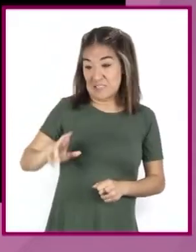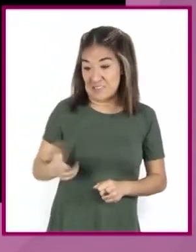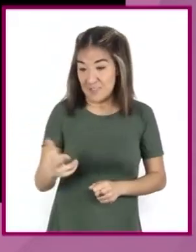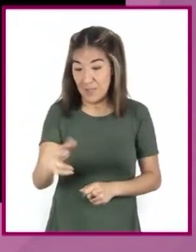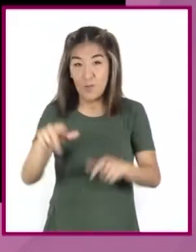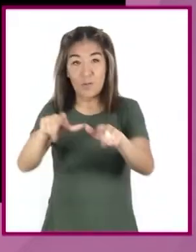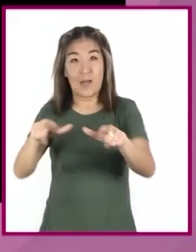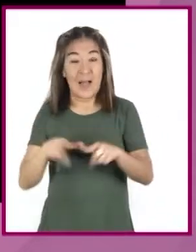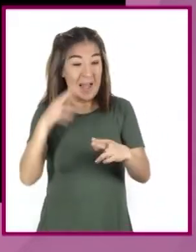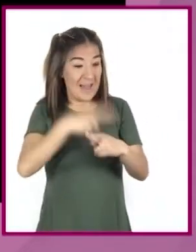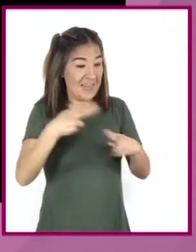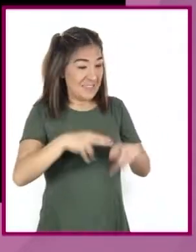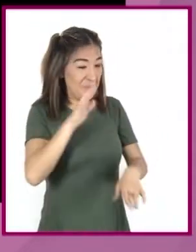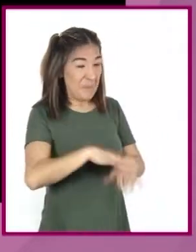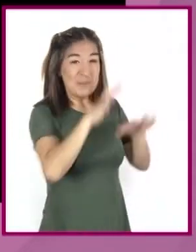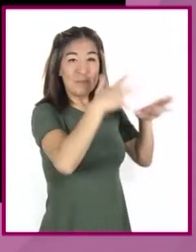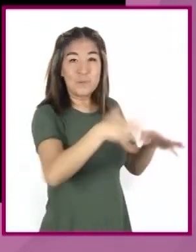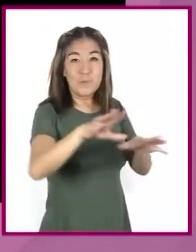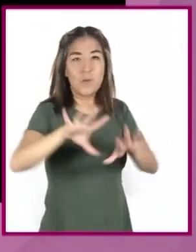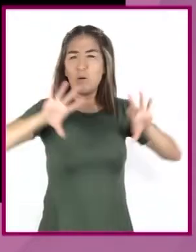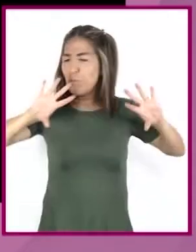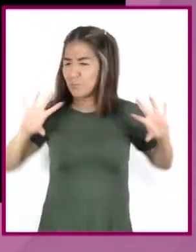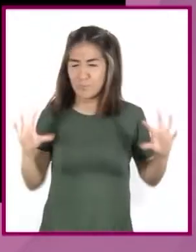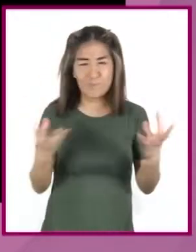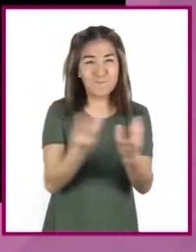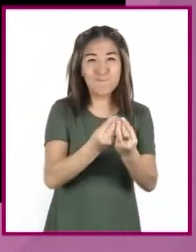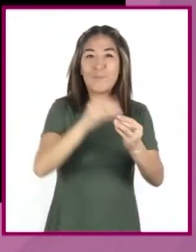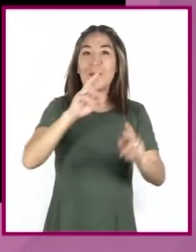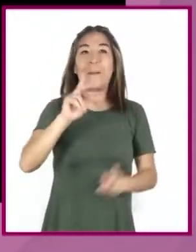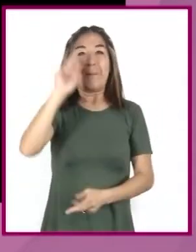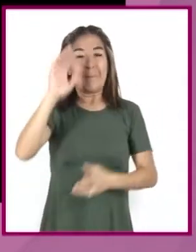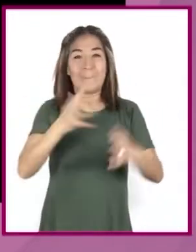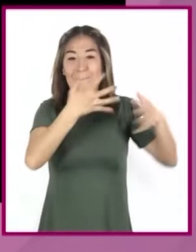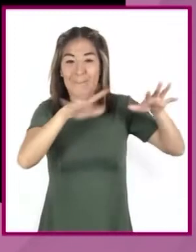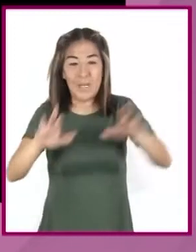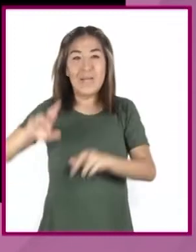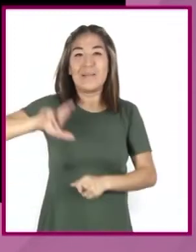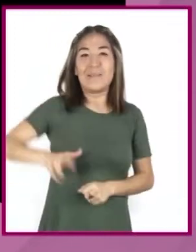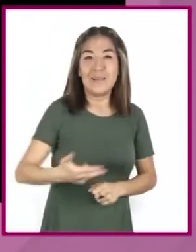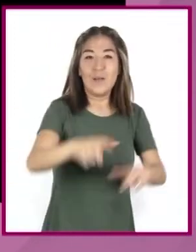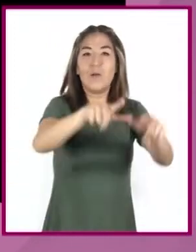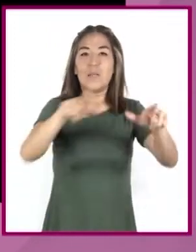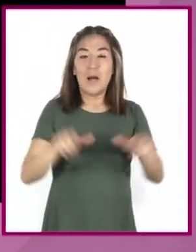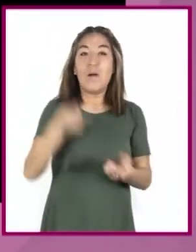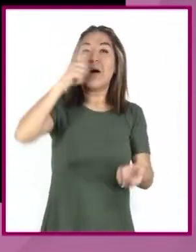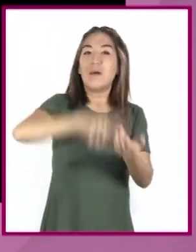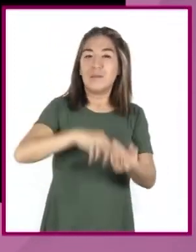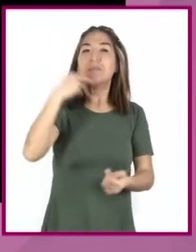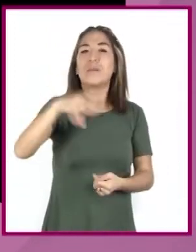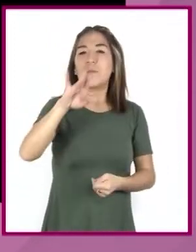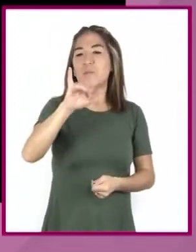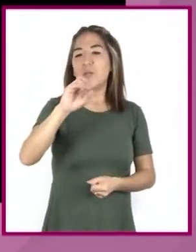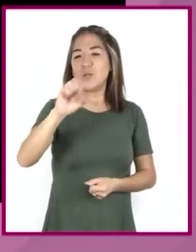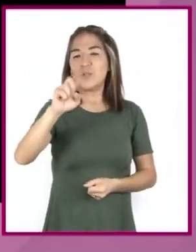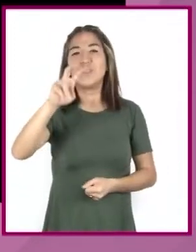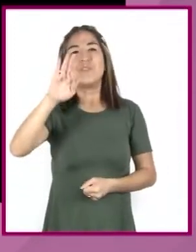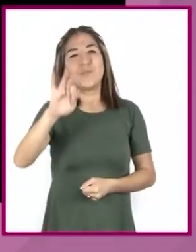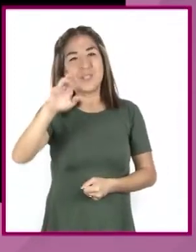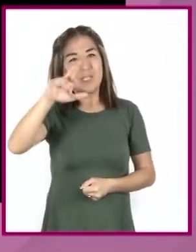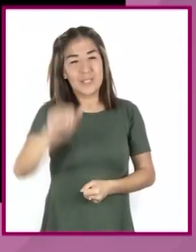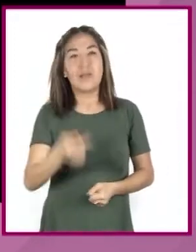grandes selvas. Y si juntamos todos los ecosistemas de la Tierra, tenemos la biosfera, que es el último nivel de organización de los seres